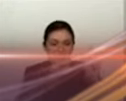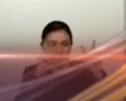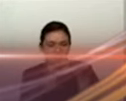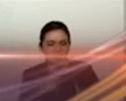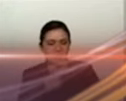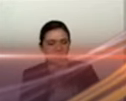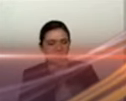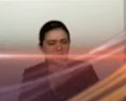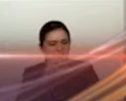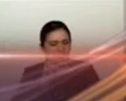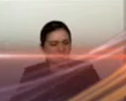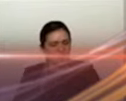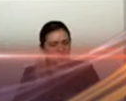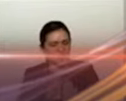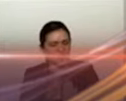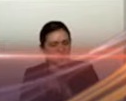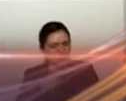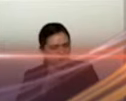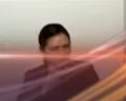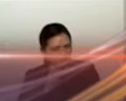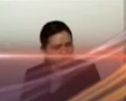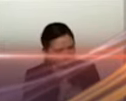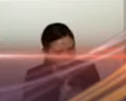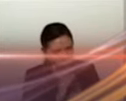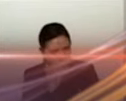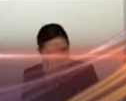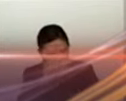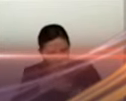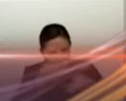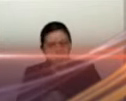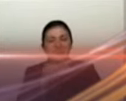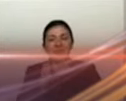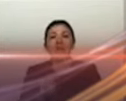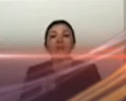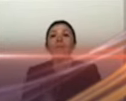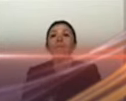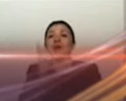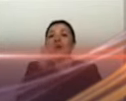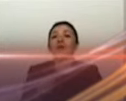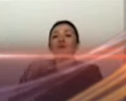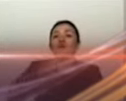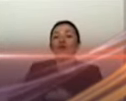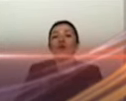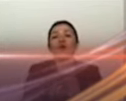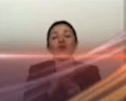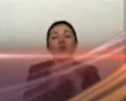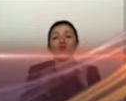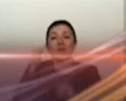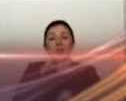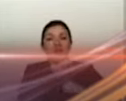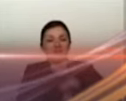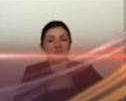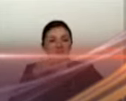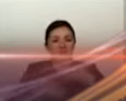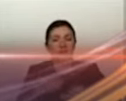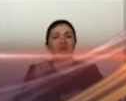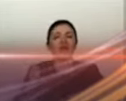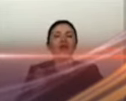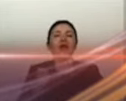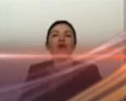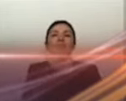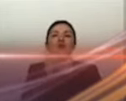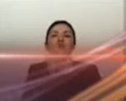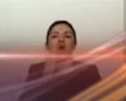sentido de responsabilidad al mandar las cosas siempre para arriba. Eso es un absurdo. La responsabilidad debe